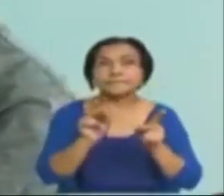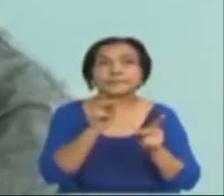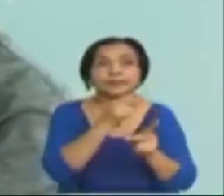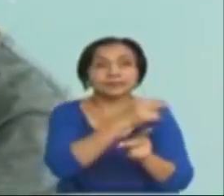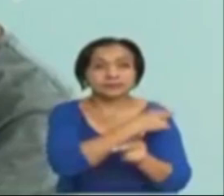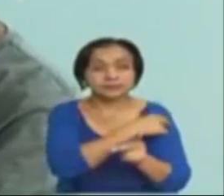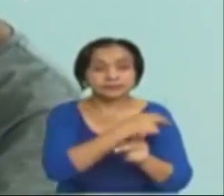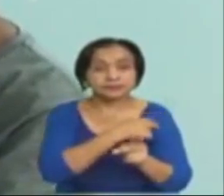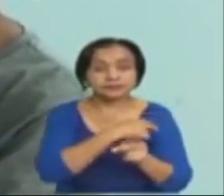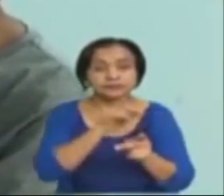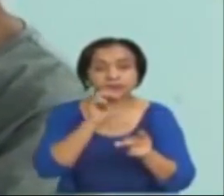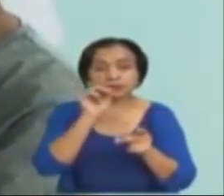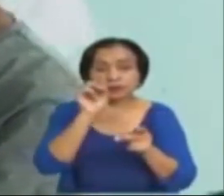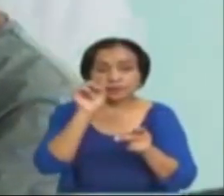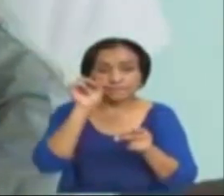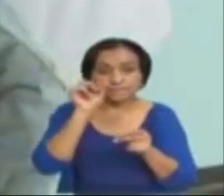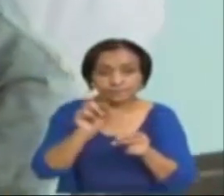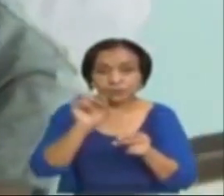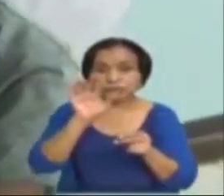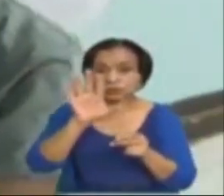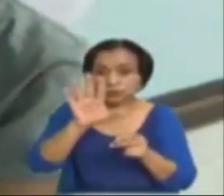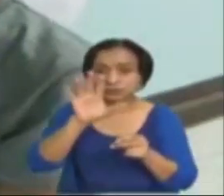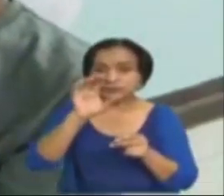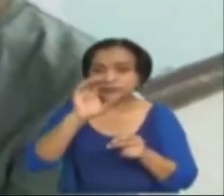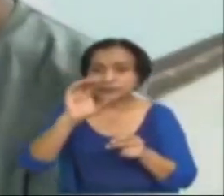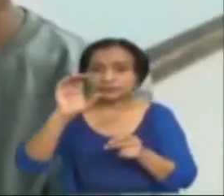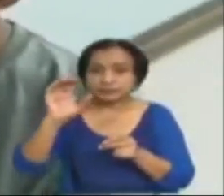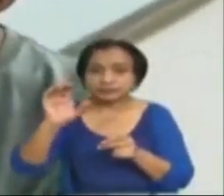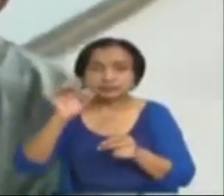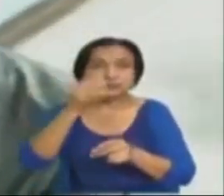contra la pandemia. Para Noticias 12, Gabriela Solórzano.